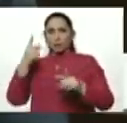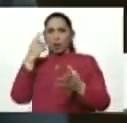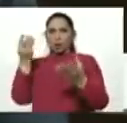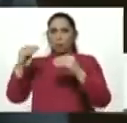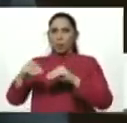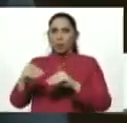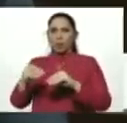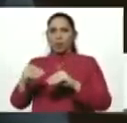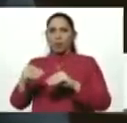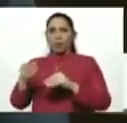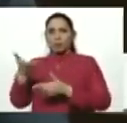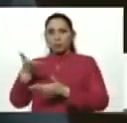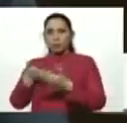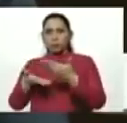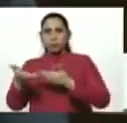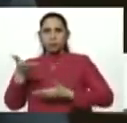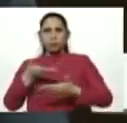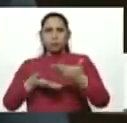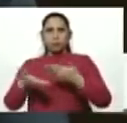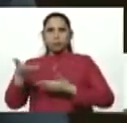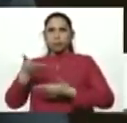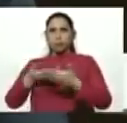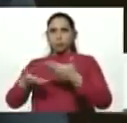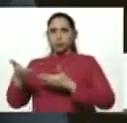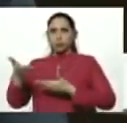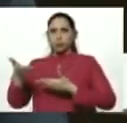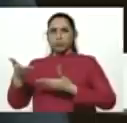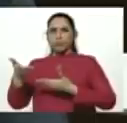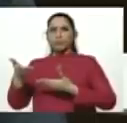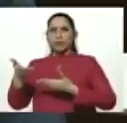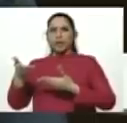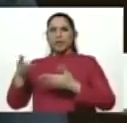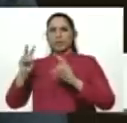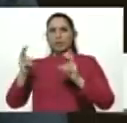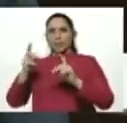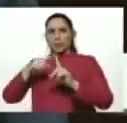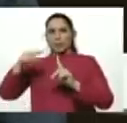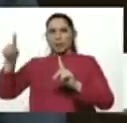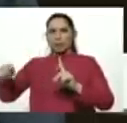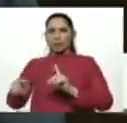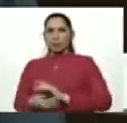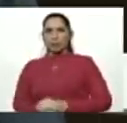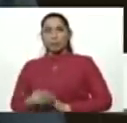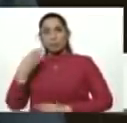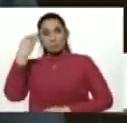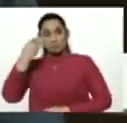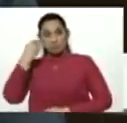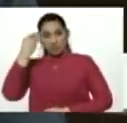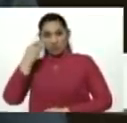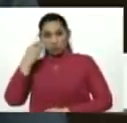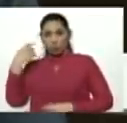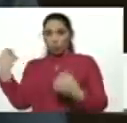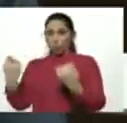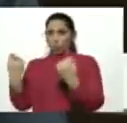cooperación multilateral en el campo energético. Yo así es. Creo que, presidente, la jornada de